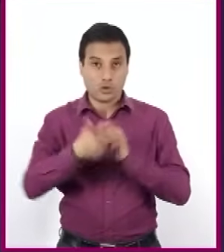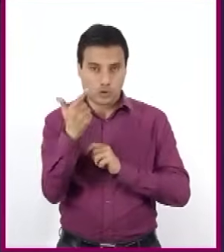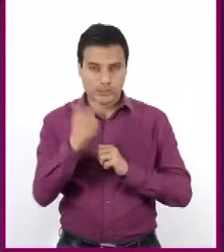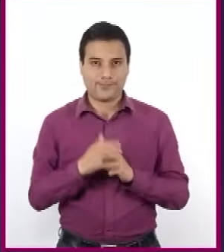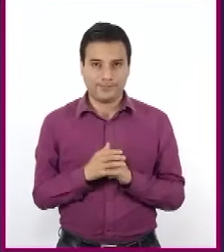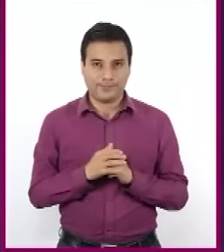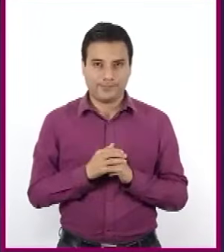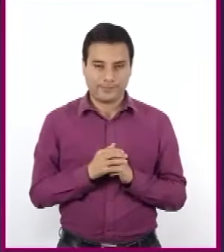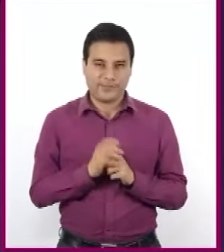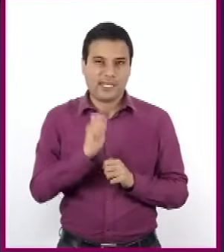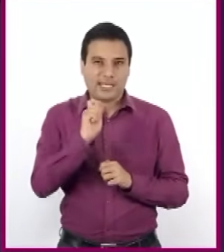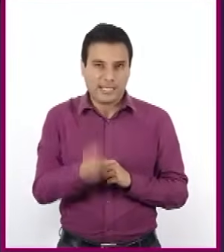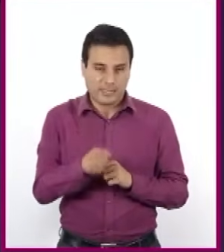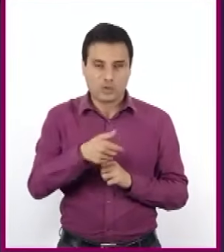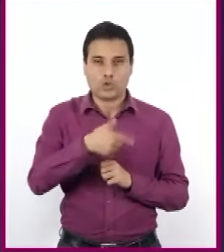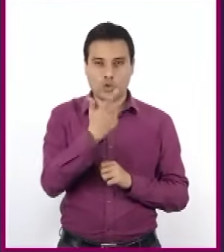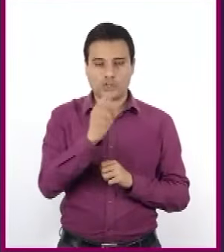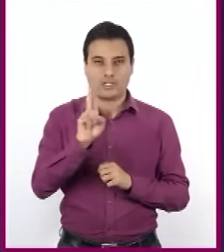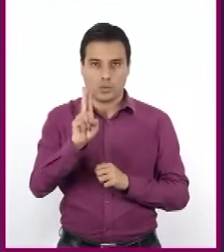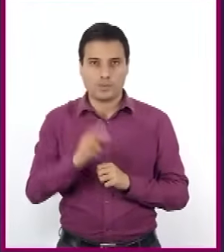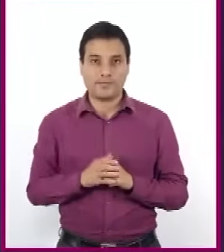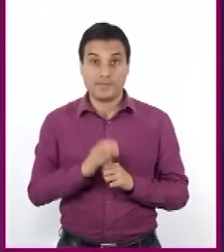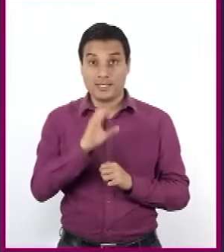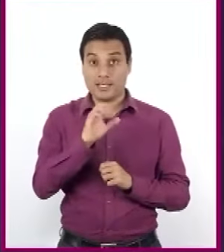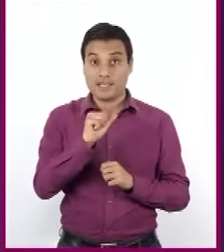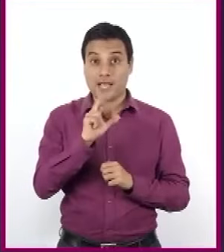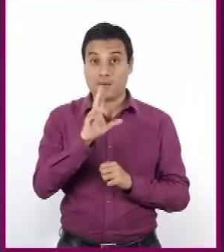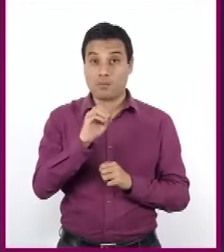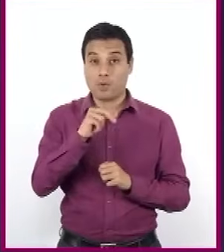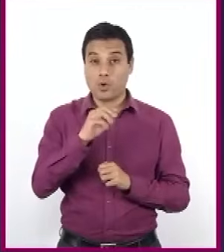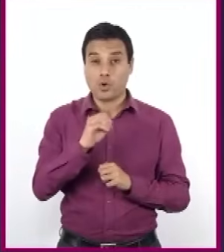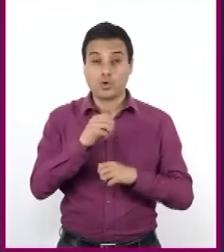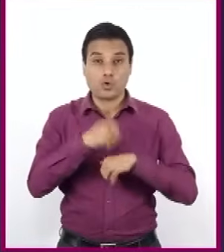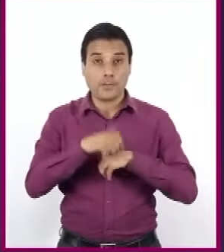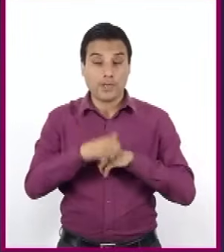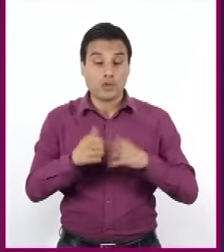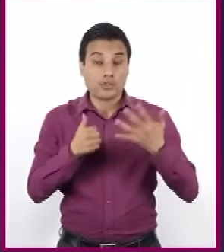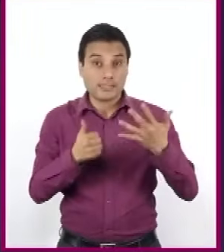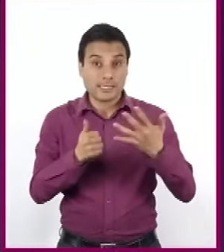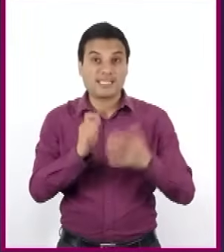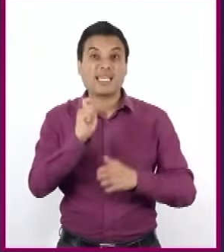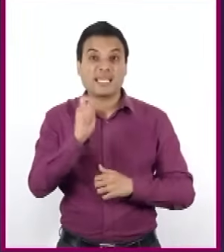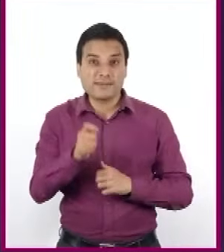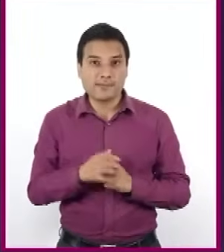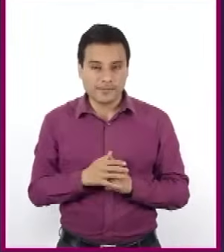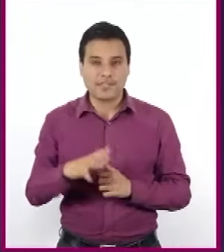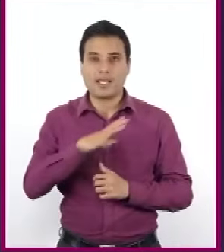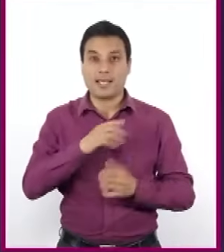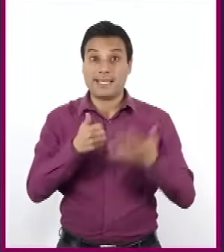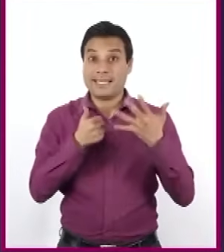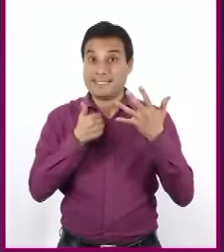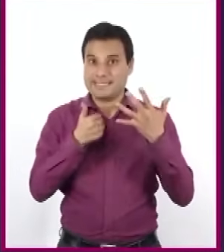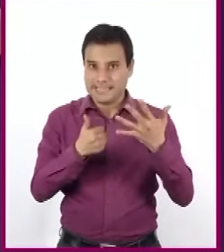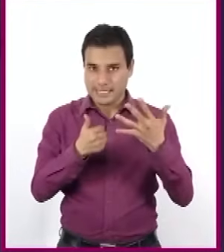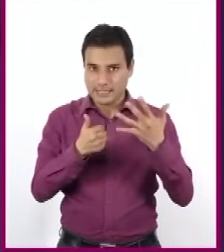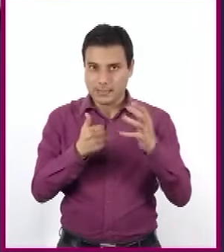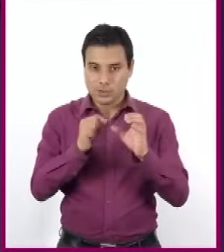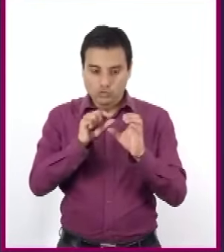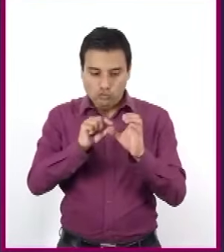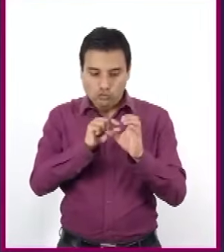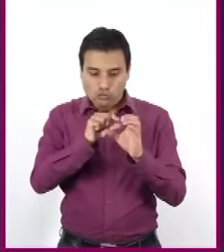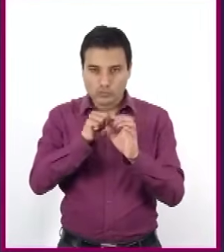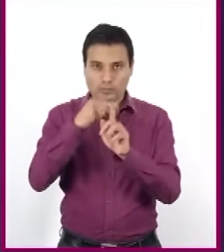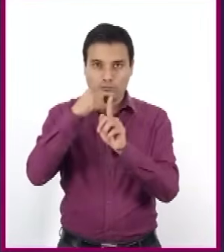U. El número atómico del carbono es 6, lo que significa que tiene 6 protones. En este caso, el